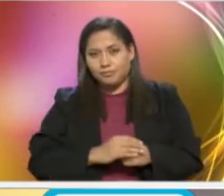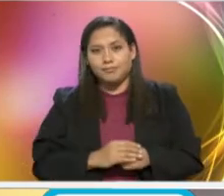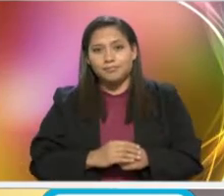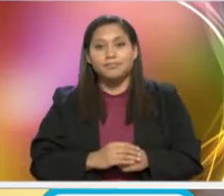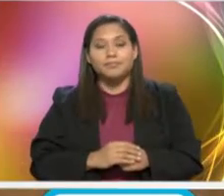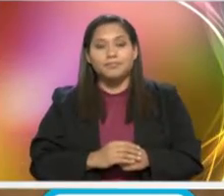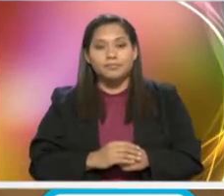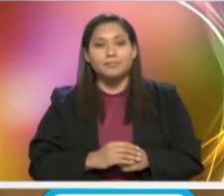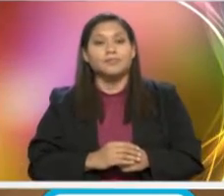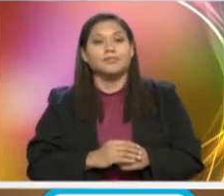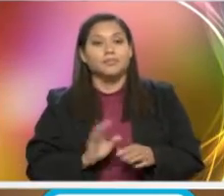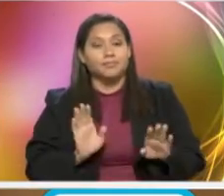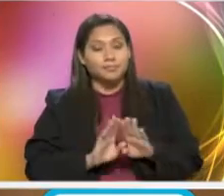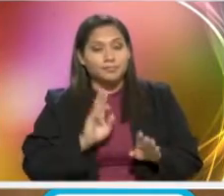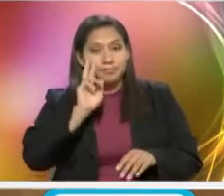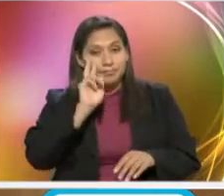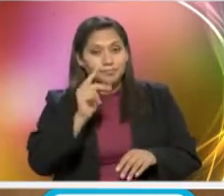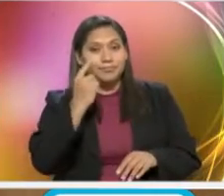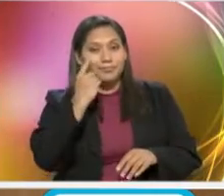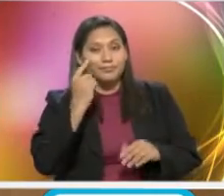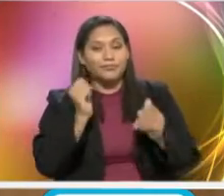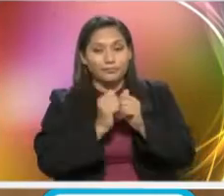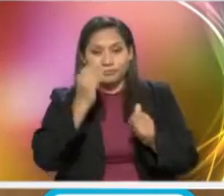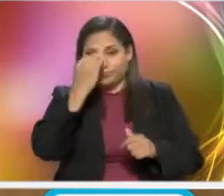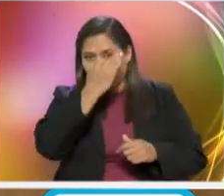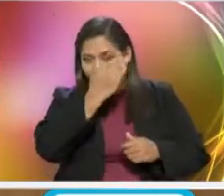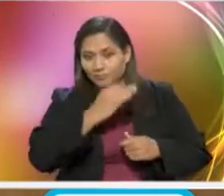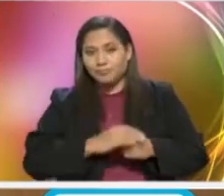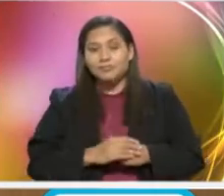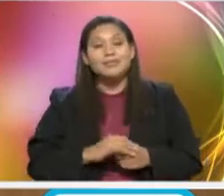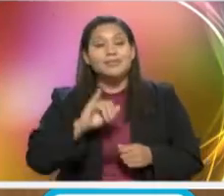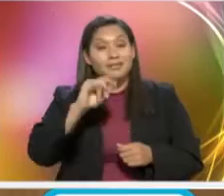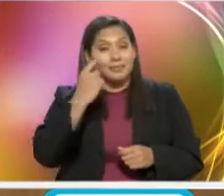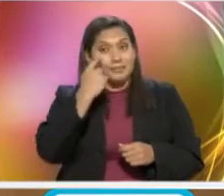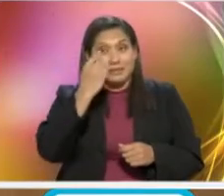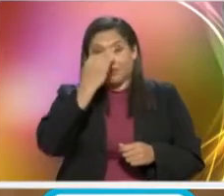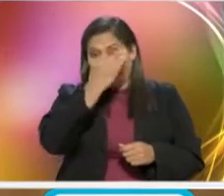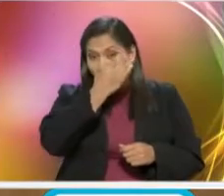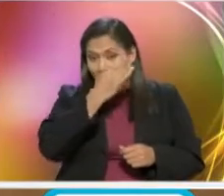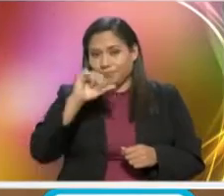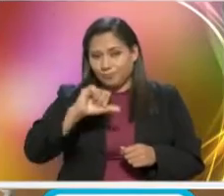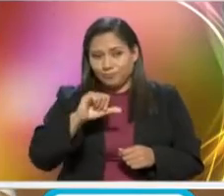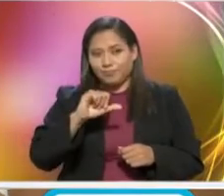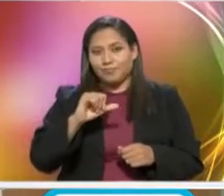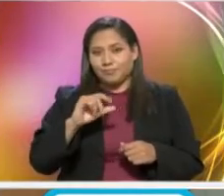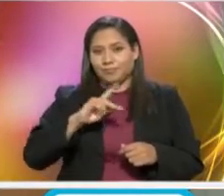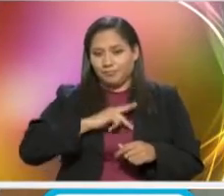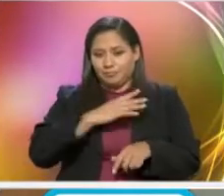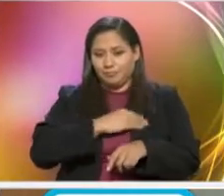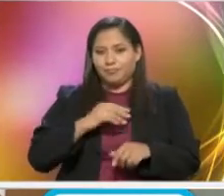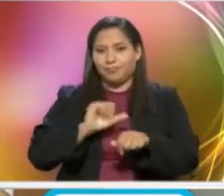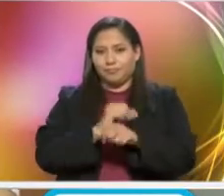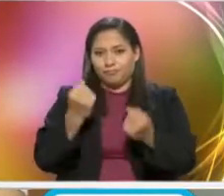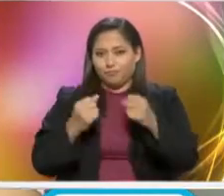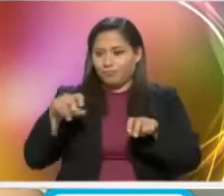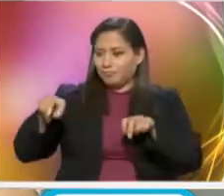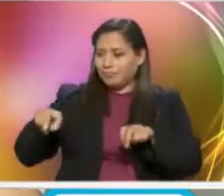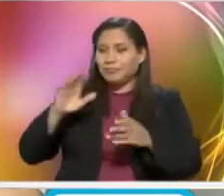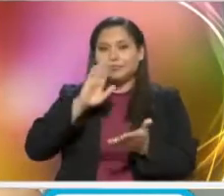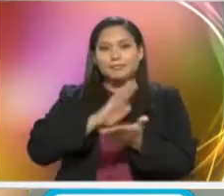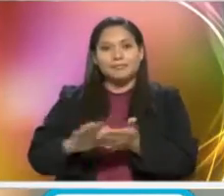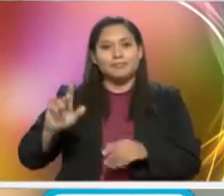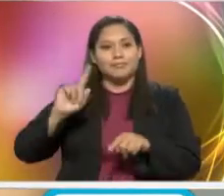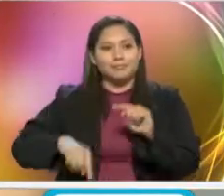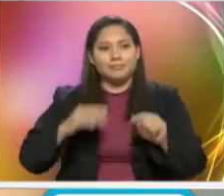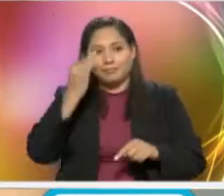le quedó el ojo con las ¿Qué fresas? tal con las fresas? Pues fíjate que las fresas, esto venía en la mañana con mi hijo en el coche y me dejó sin fresas.